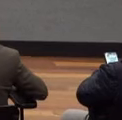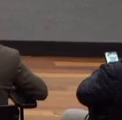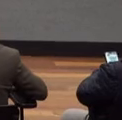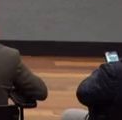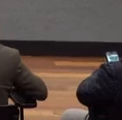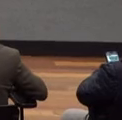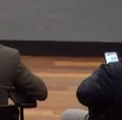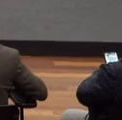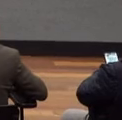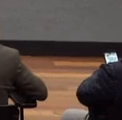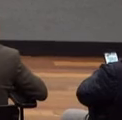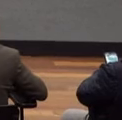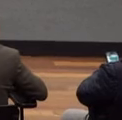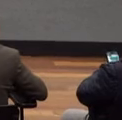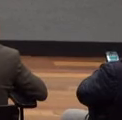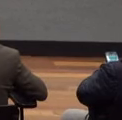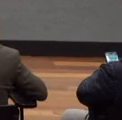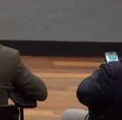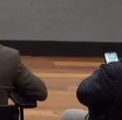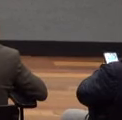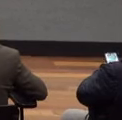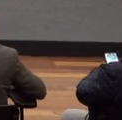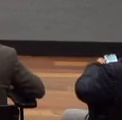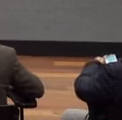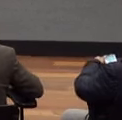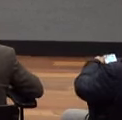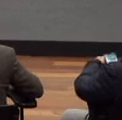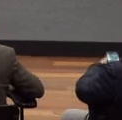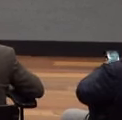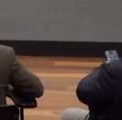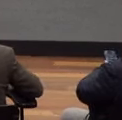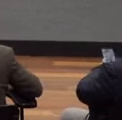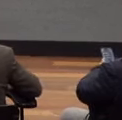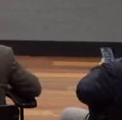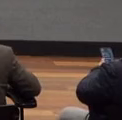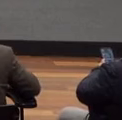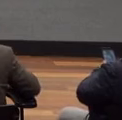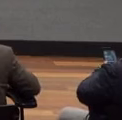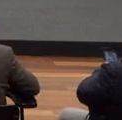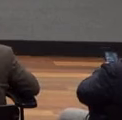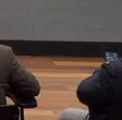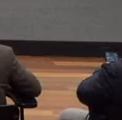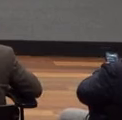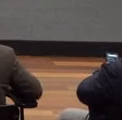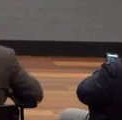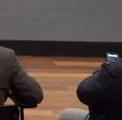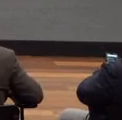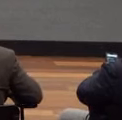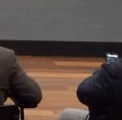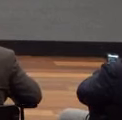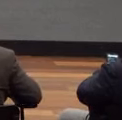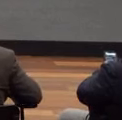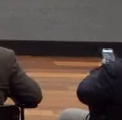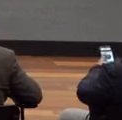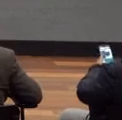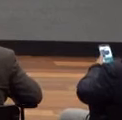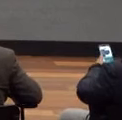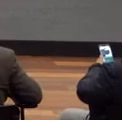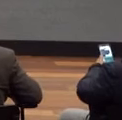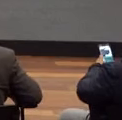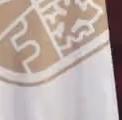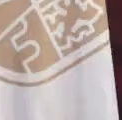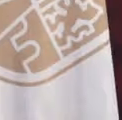por inaugurar en días próximos. La primera es la ciclovía en Avenida Camarones, en